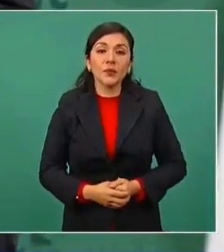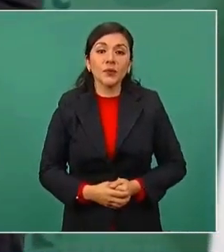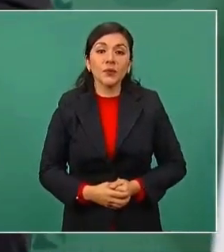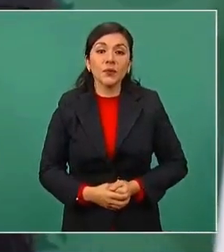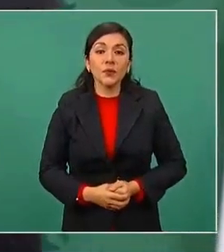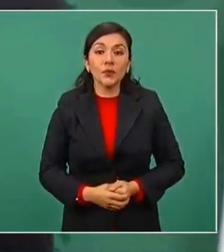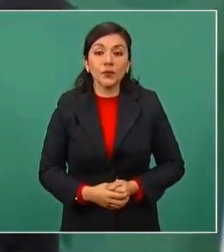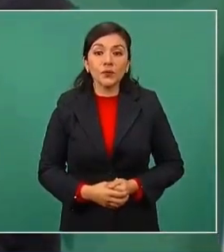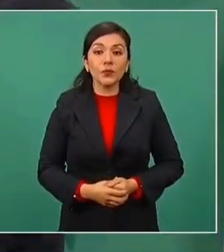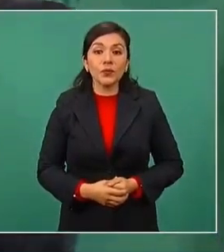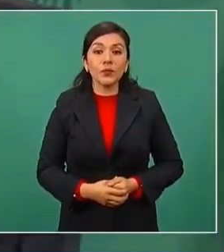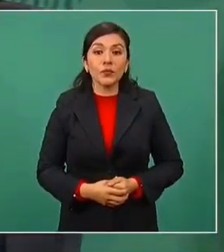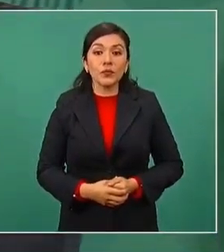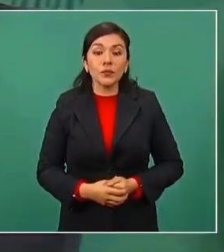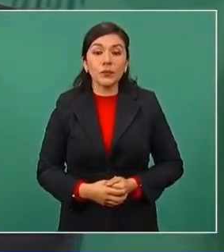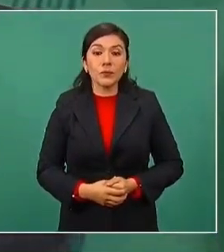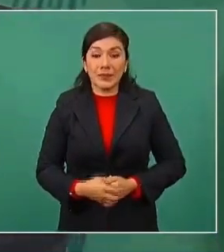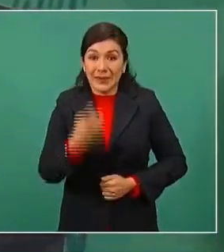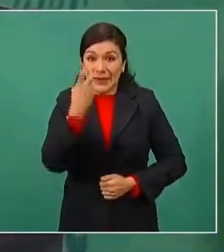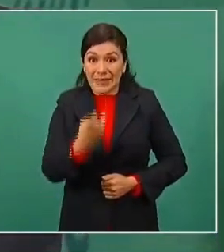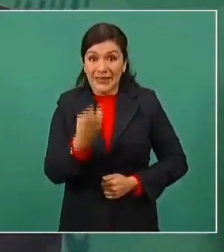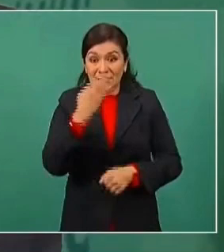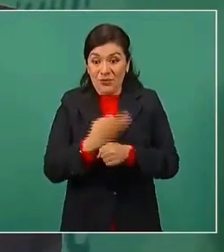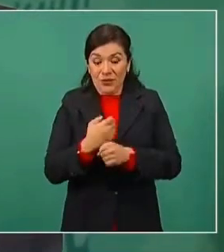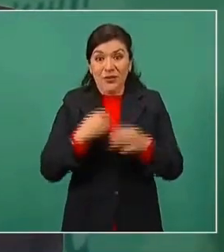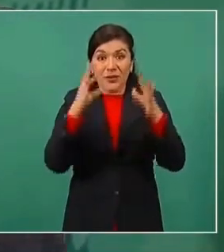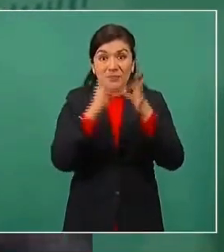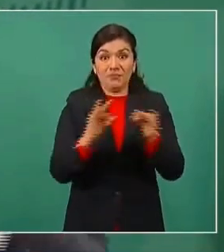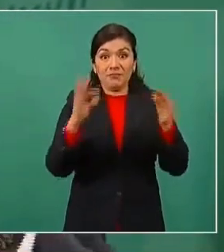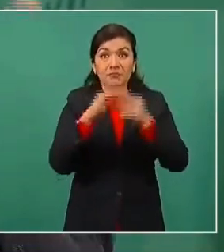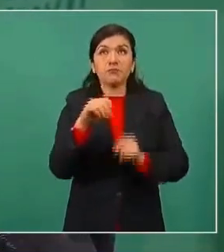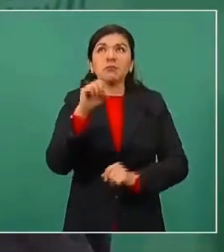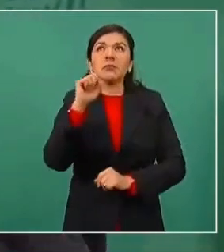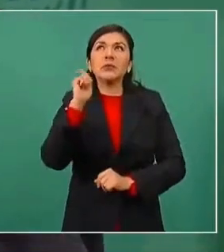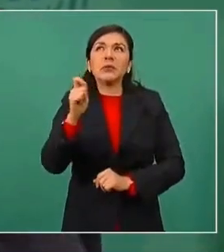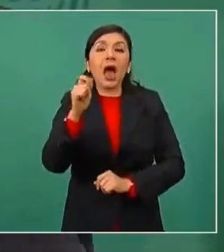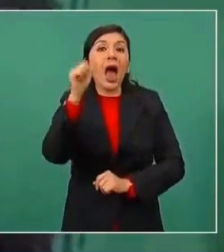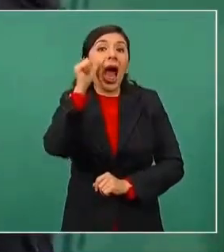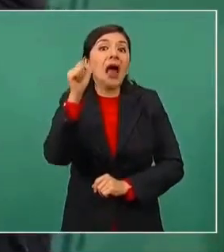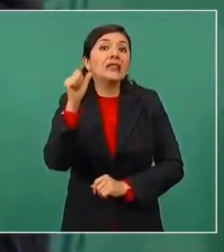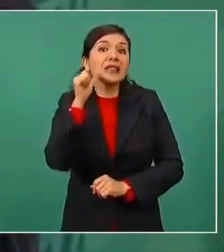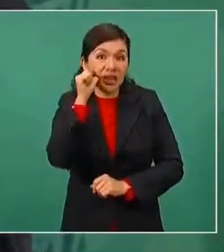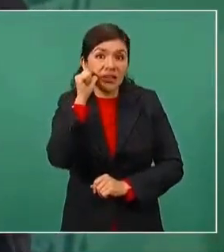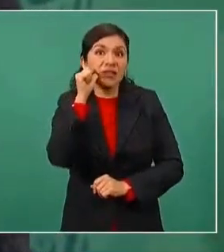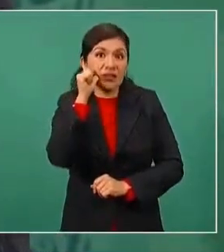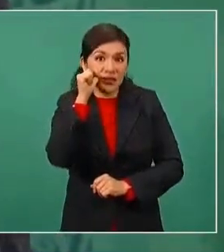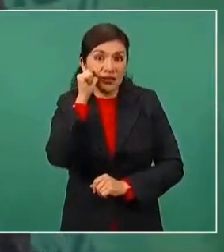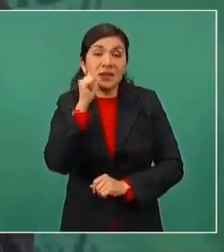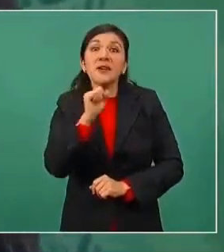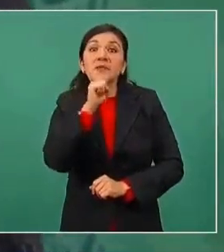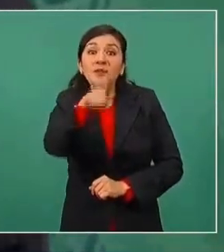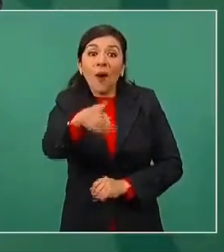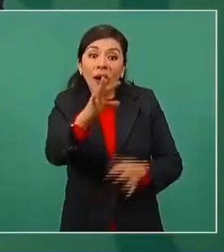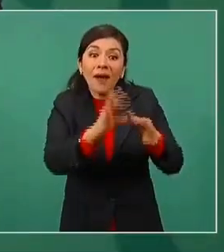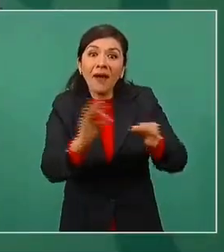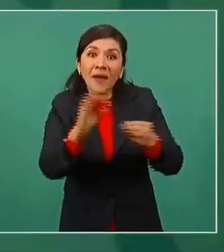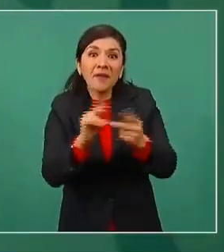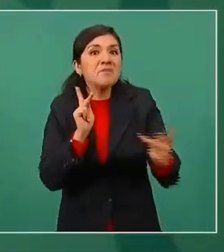Esto que les estoy comentando fue de ayer, o sea que coincide con lo que tú estás